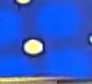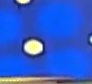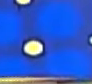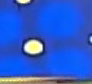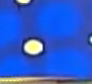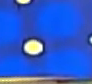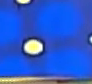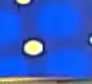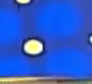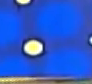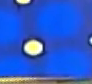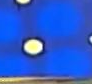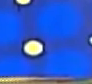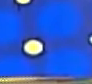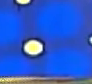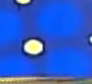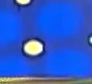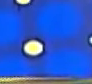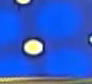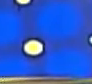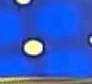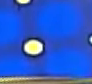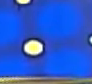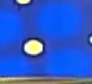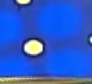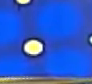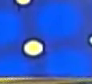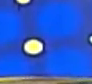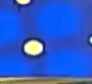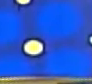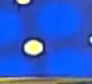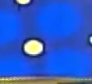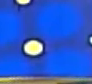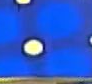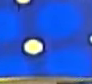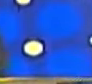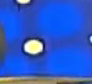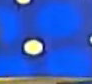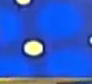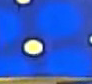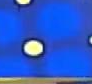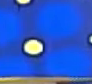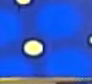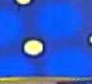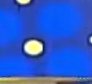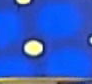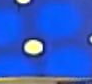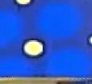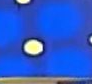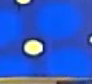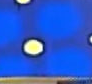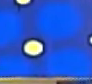imperio estadounidense. Estamos en otra época histórica. Y el voto de ustedes,